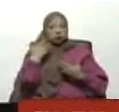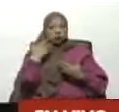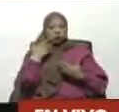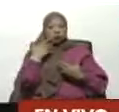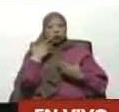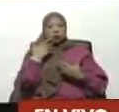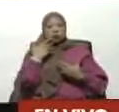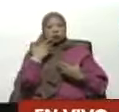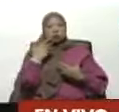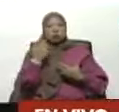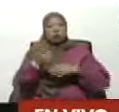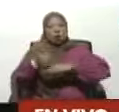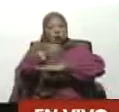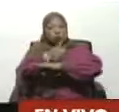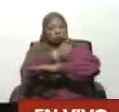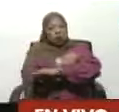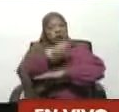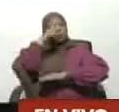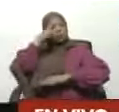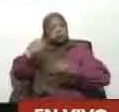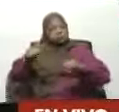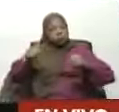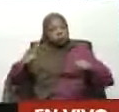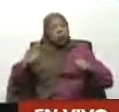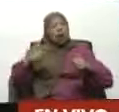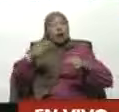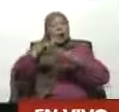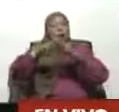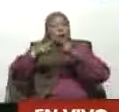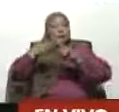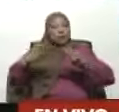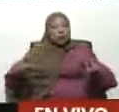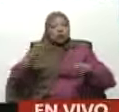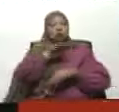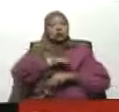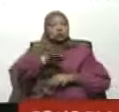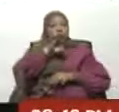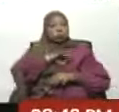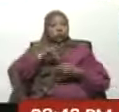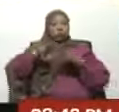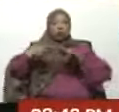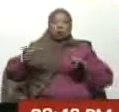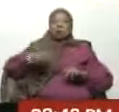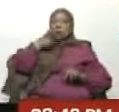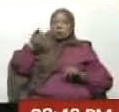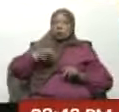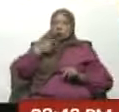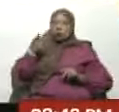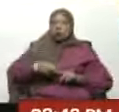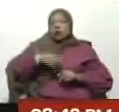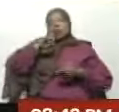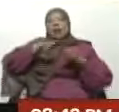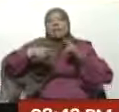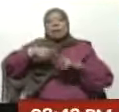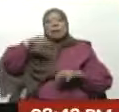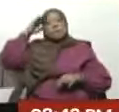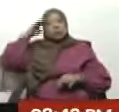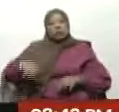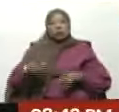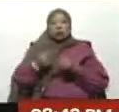Y le vamos a garantizar al pueblo la paz social, la paz política, la paz militar, la